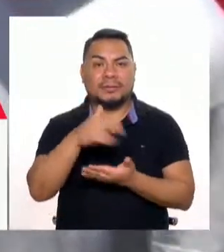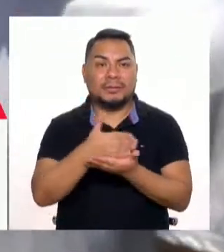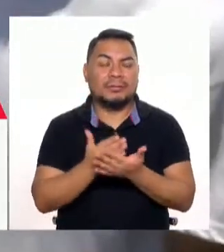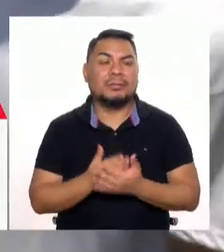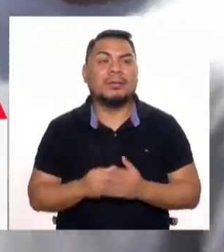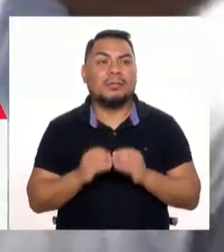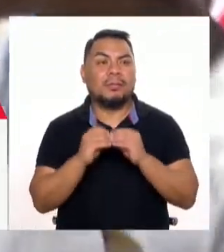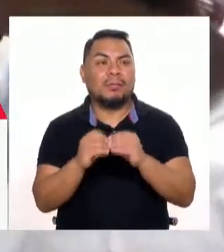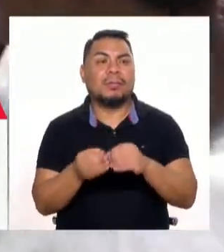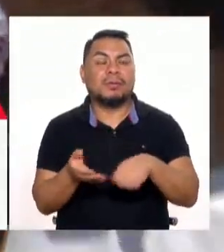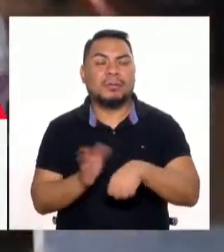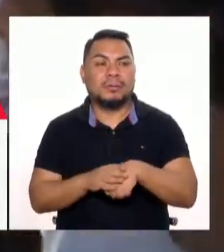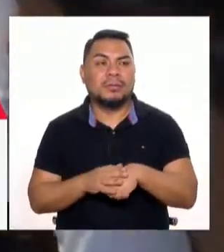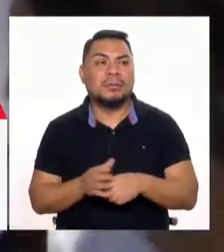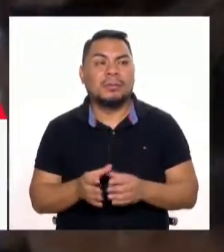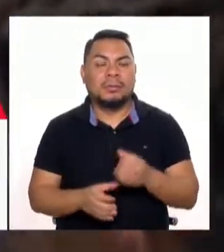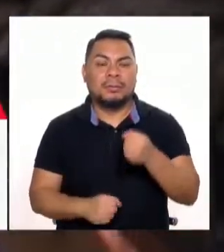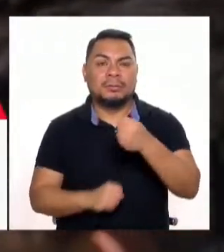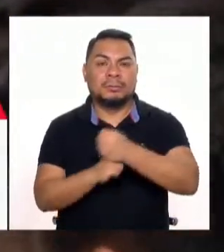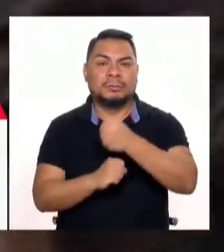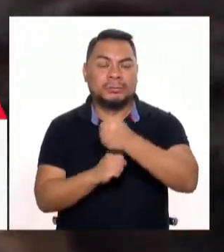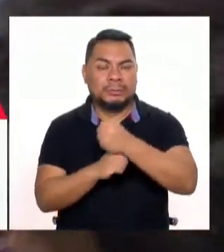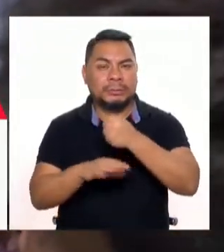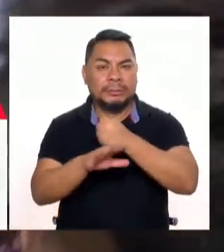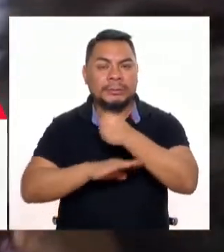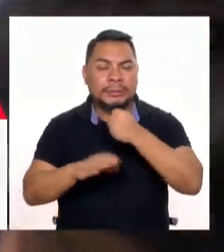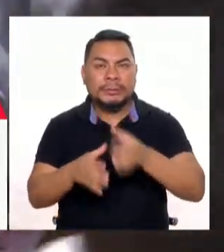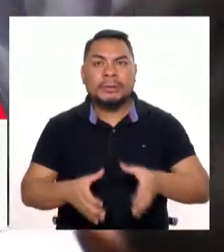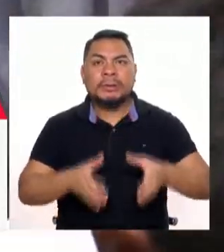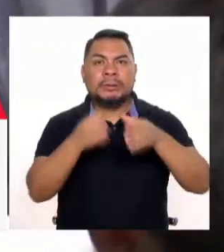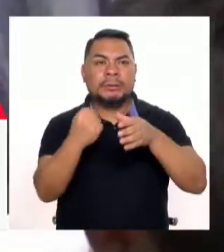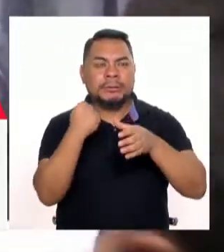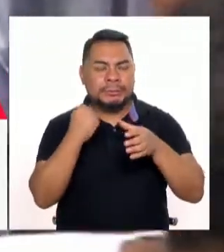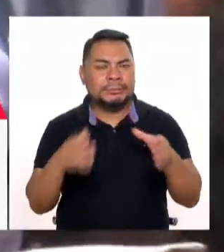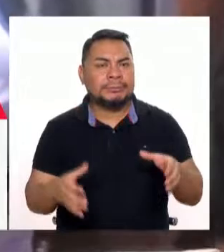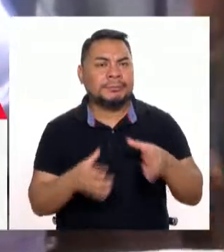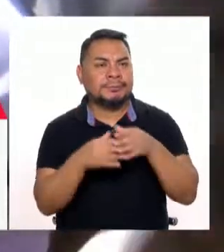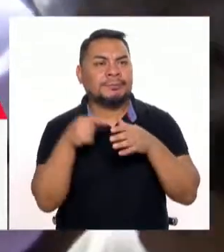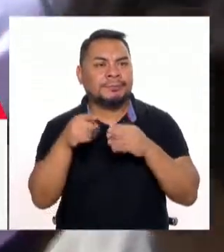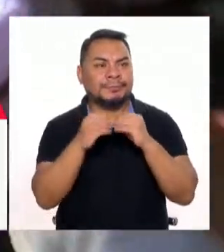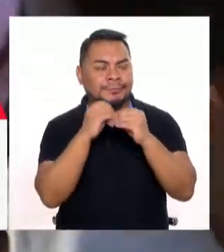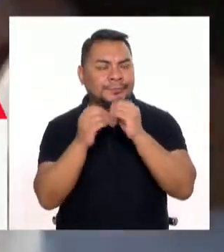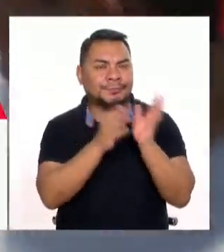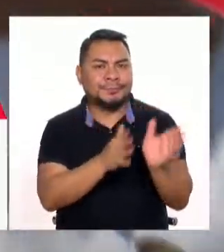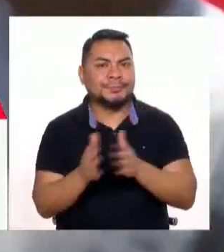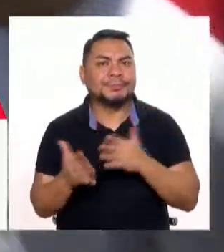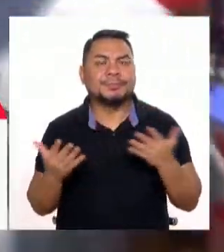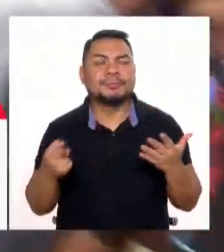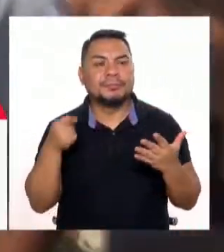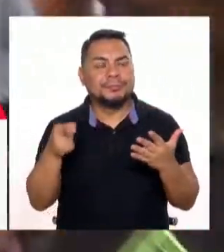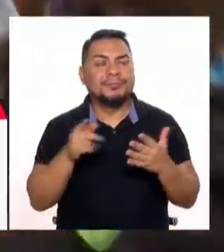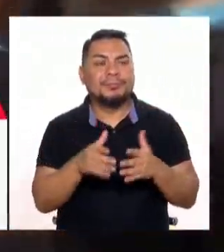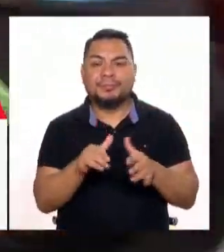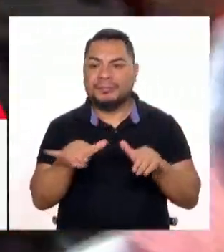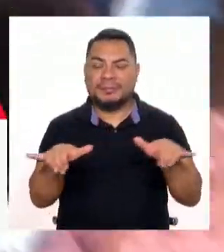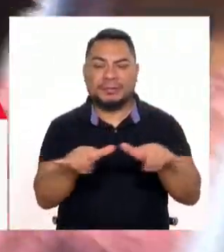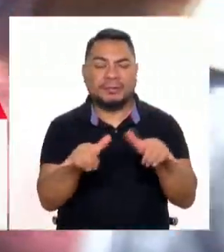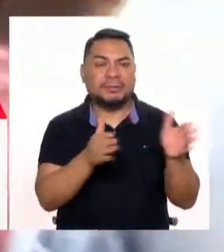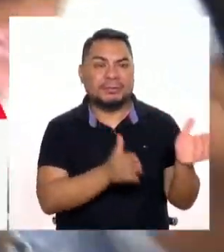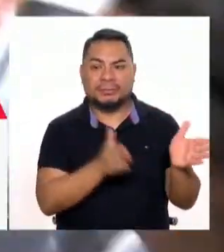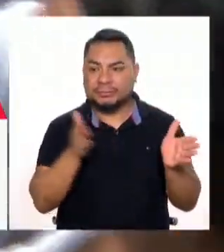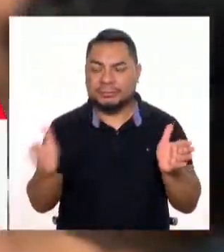colocada sobre Pilares intermedios de concreto armado con estribos de extremos en